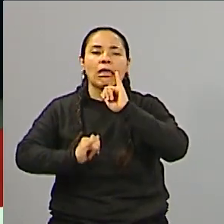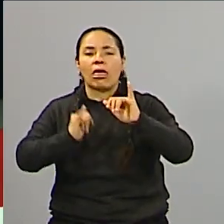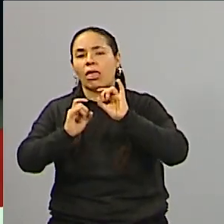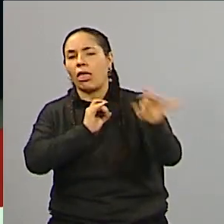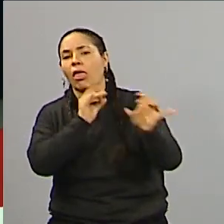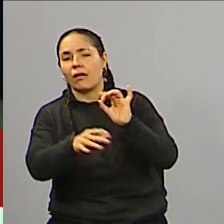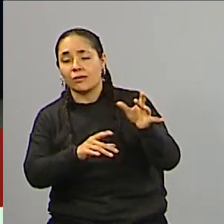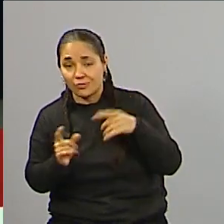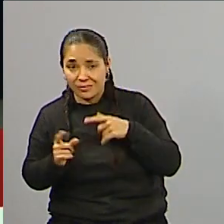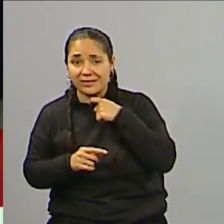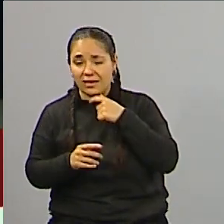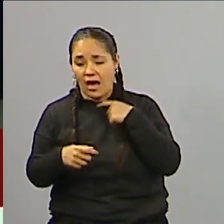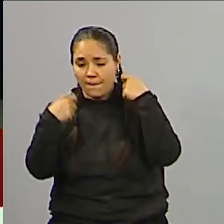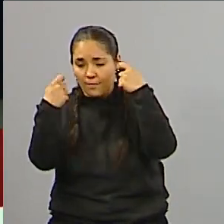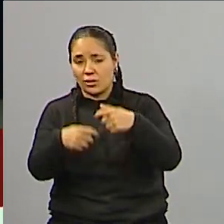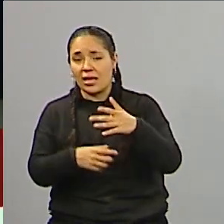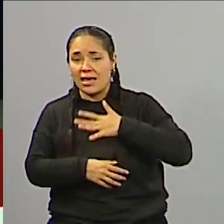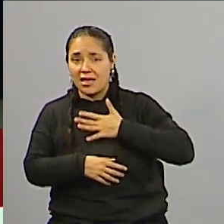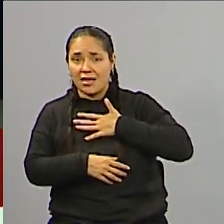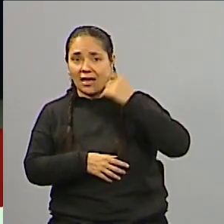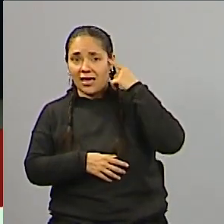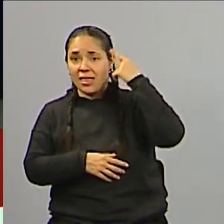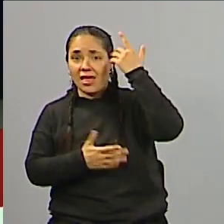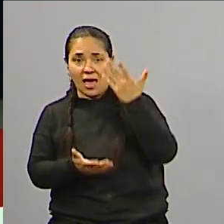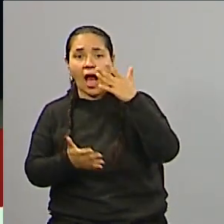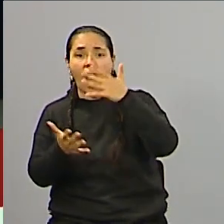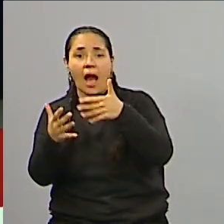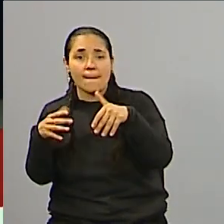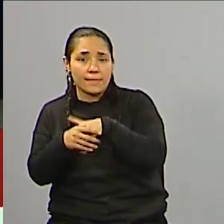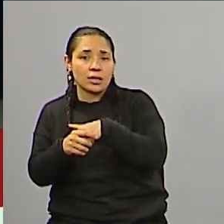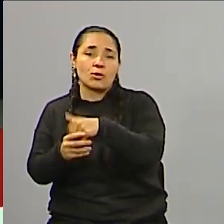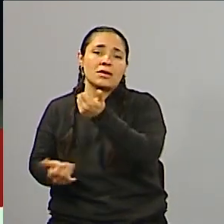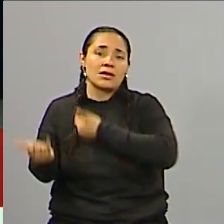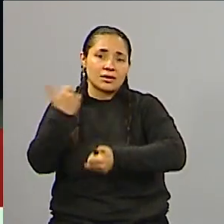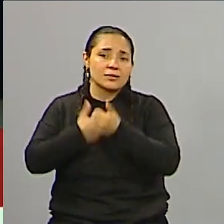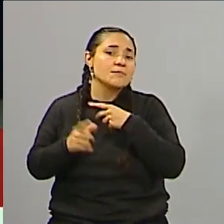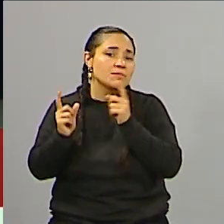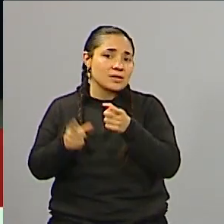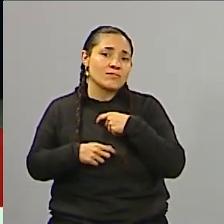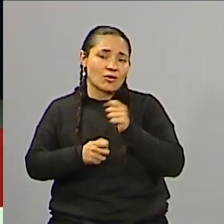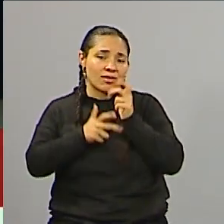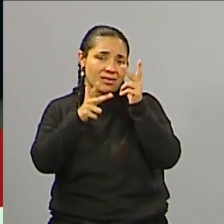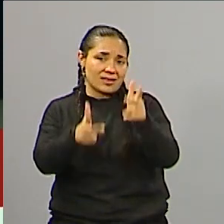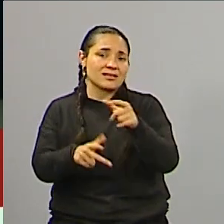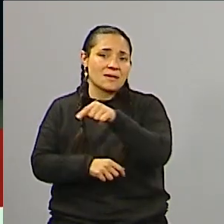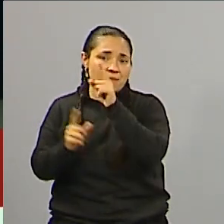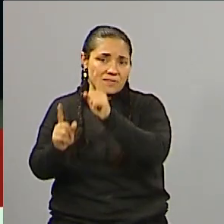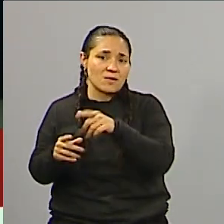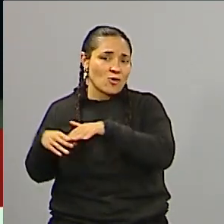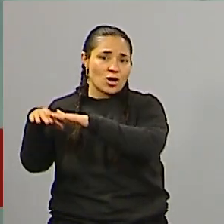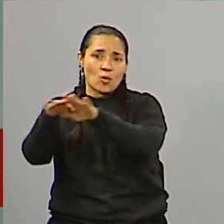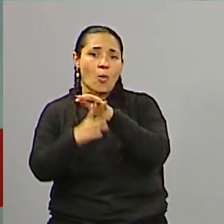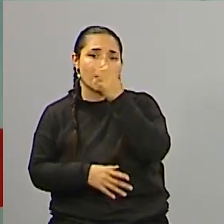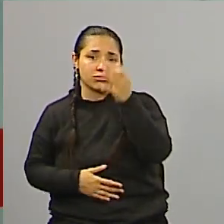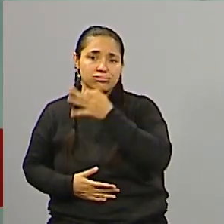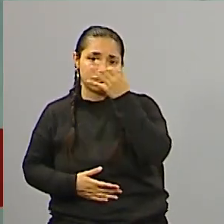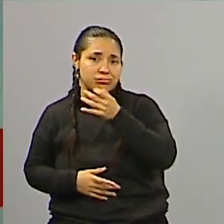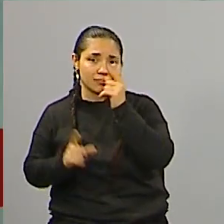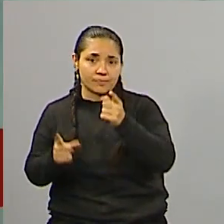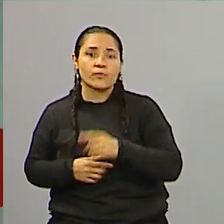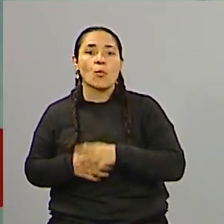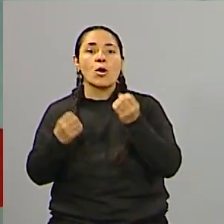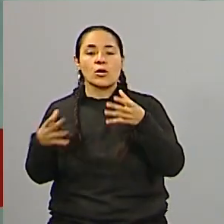entiendo yo que están dadas las condiciones para que yo vuelva a tratar de ejercer un cargo público y tratar de mejorar esta ciudad, que es mi